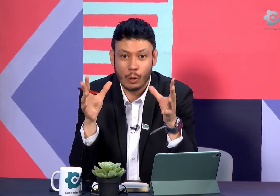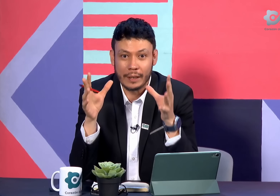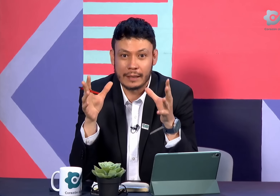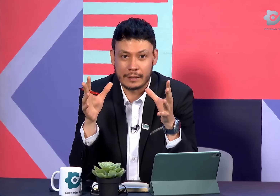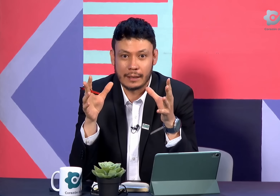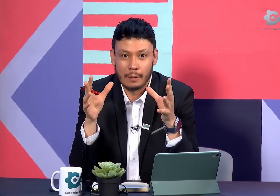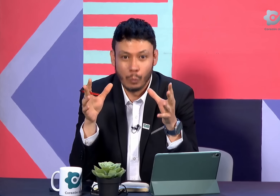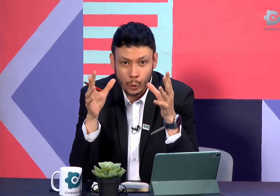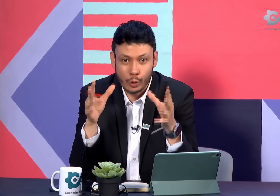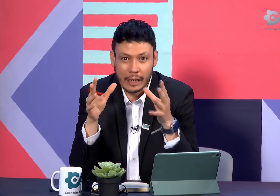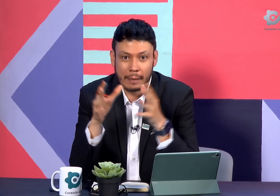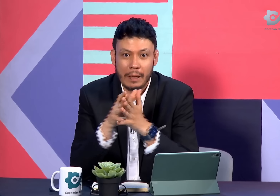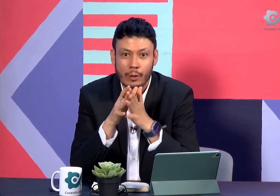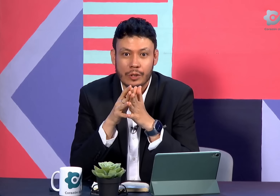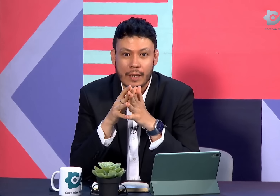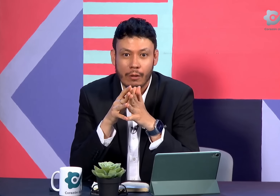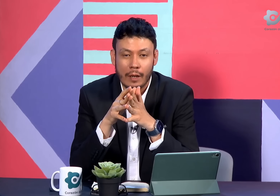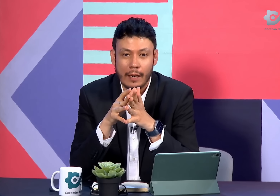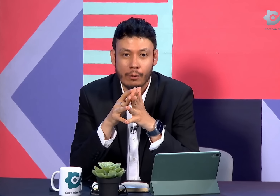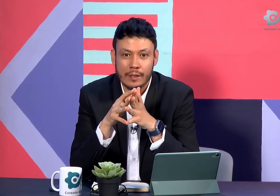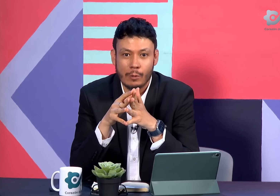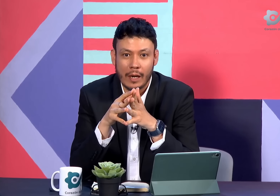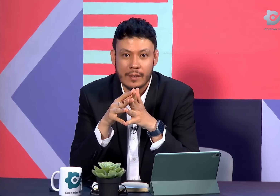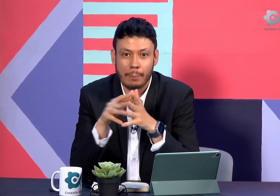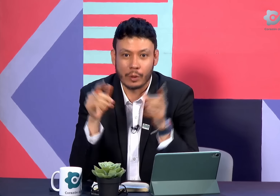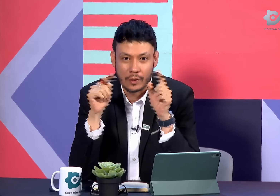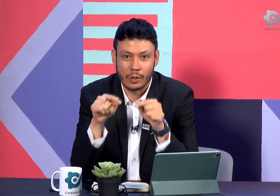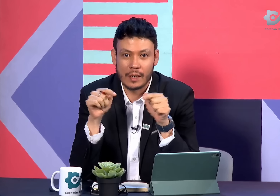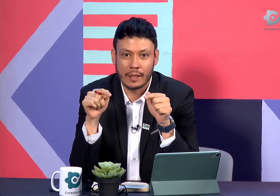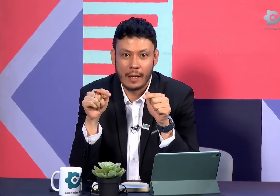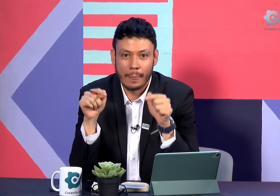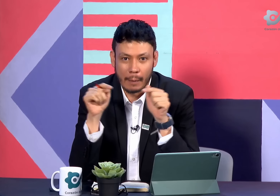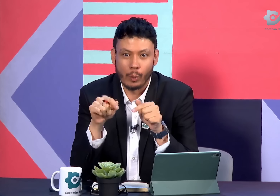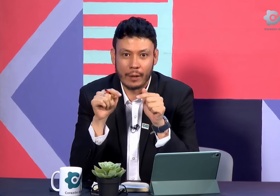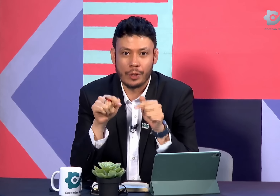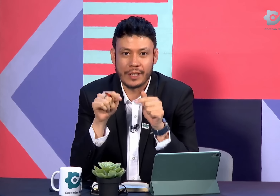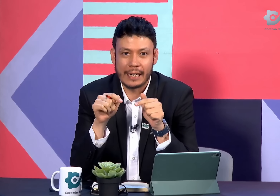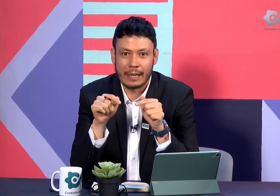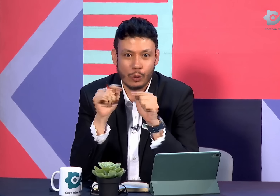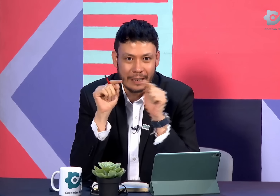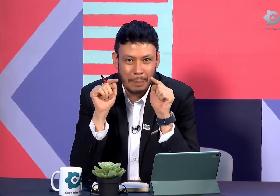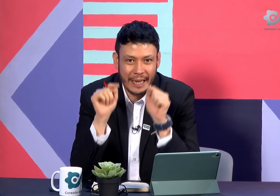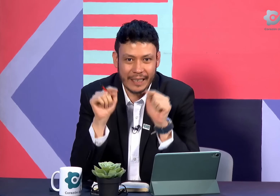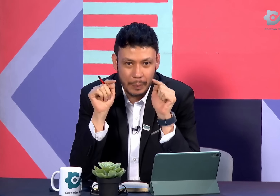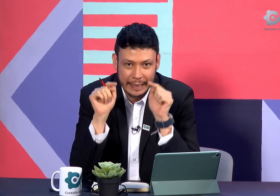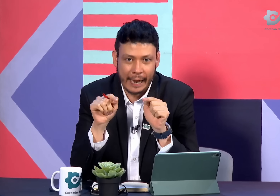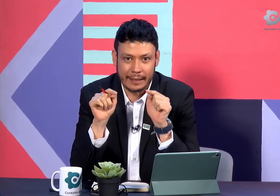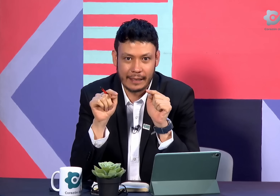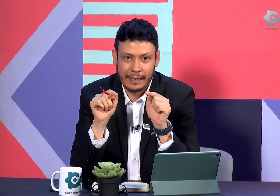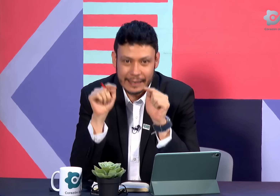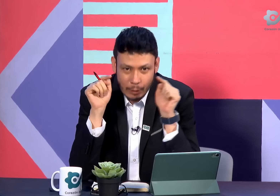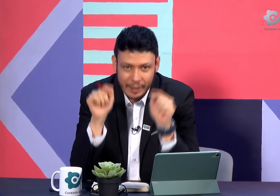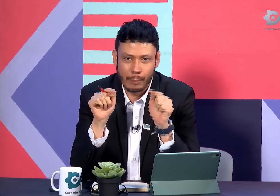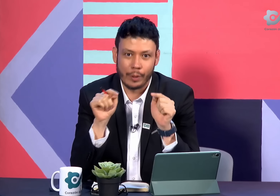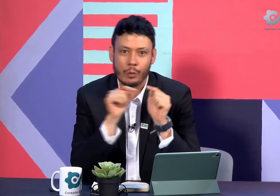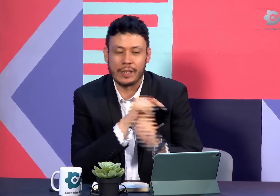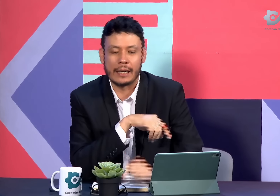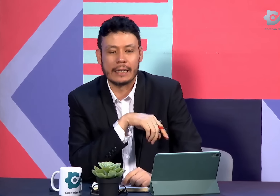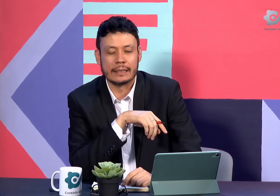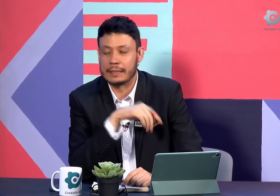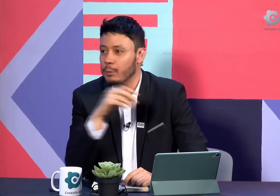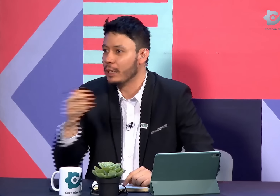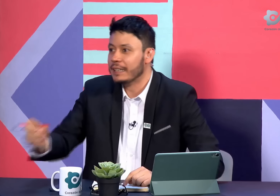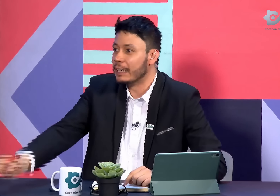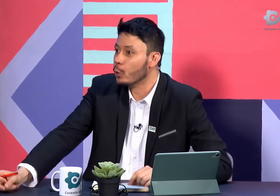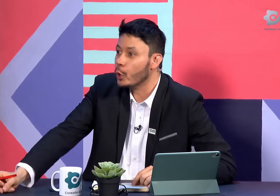100 delincuentes, muchos de alta peligrosidad o generadores de violencia por decisiones del Poder Judicial que no están bien explicadas. Ese no es el Poder Judicial